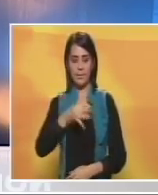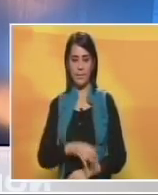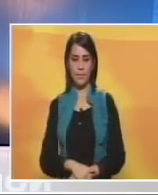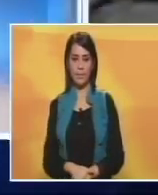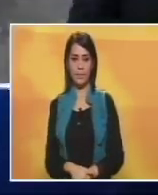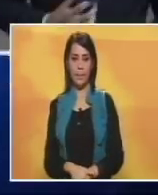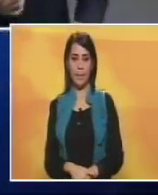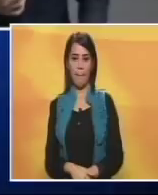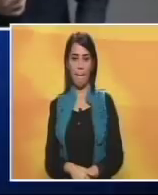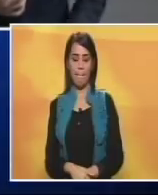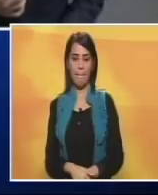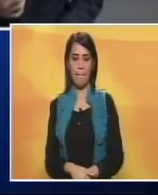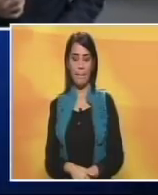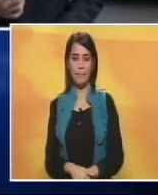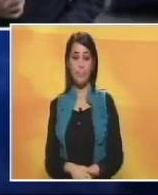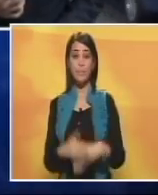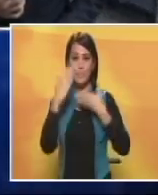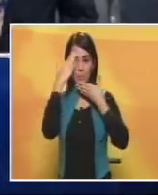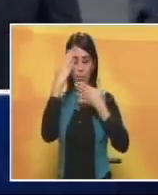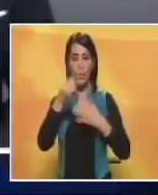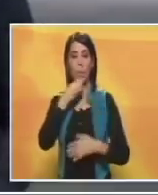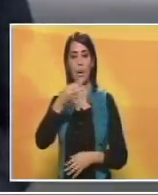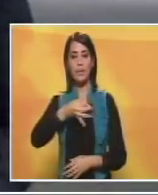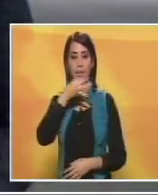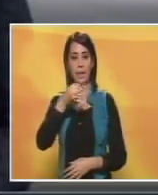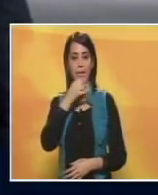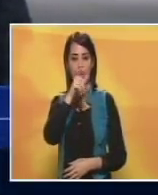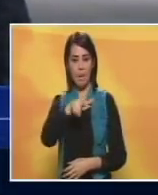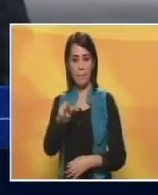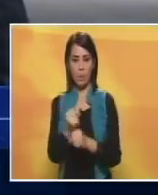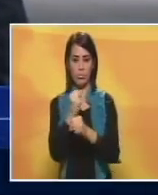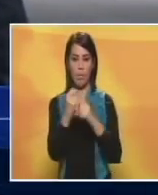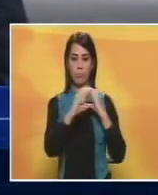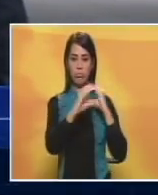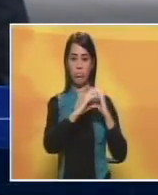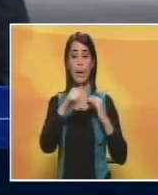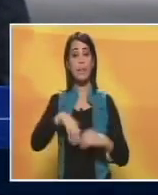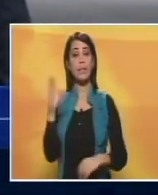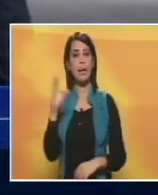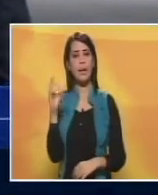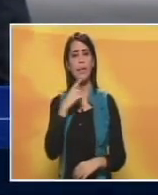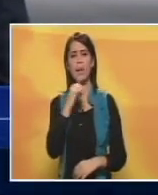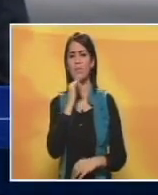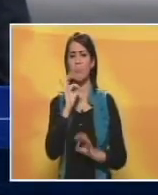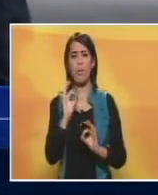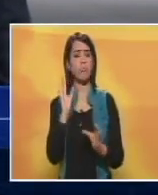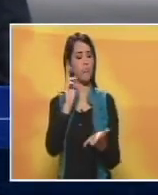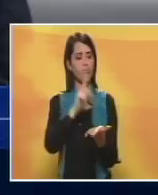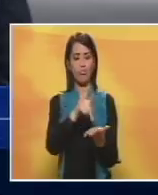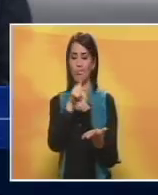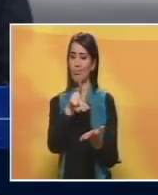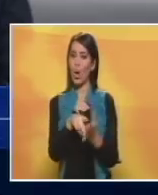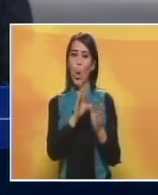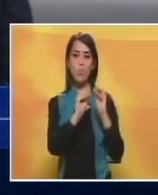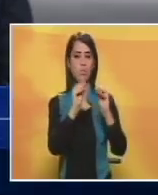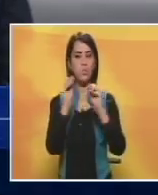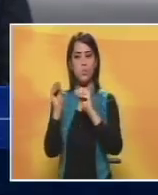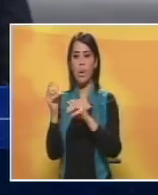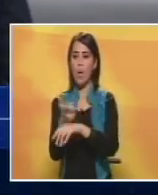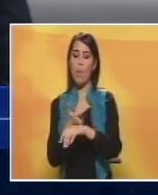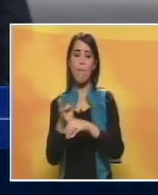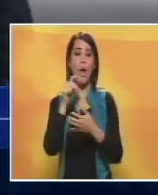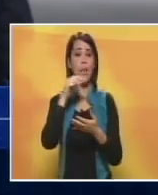Euclides. Hola, buenas tardes. Los representantes del transporte en Caracas alegan que no asistirán al llamado gubernamental